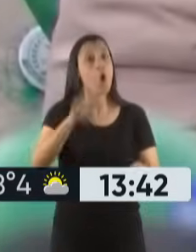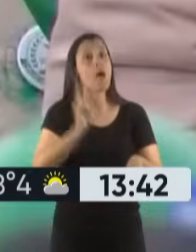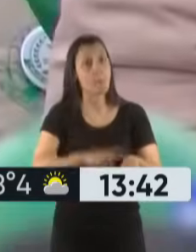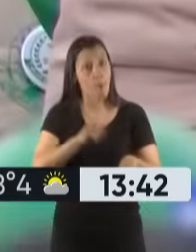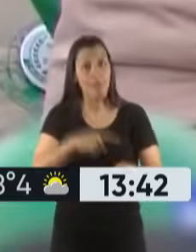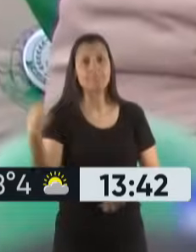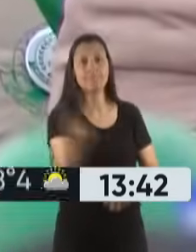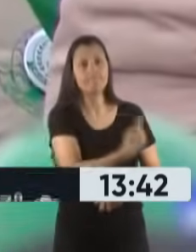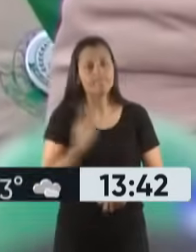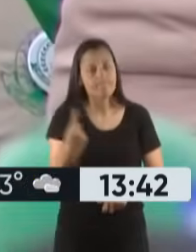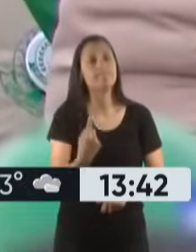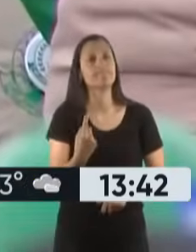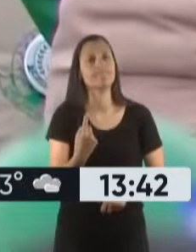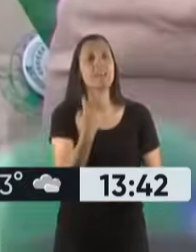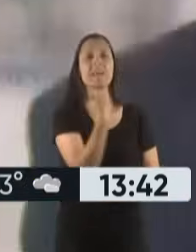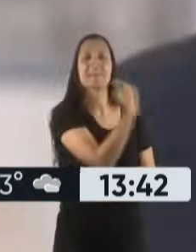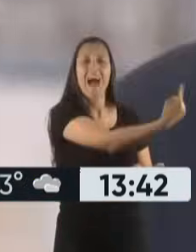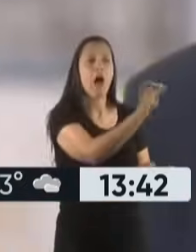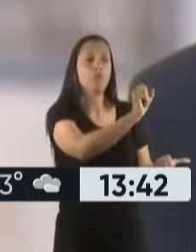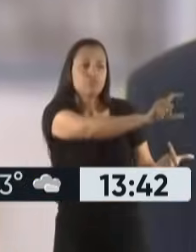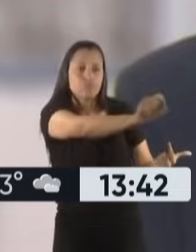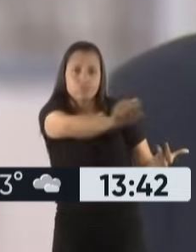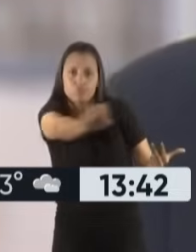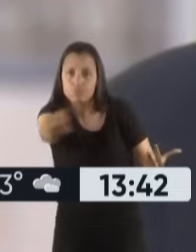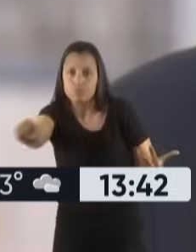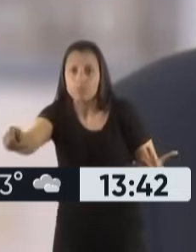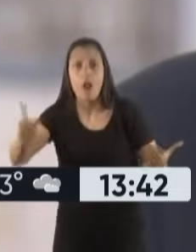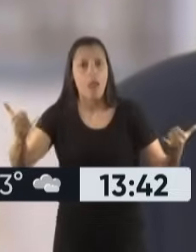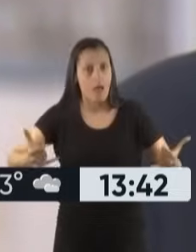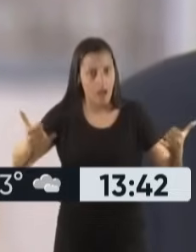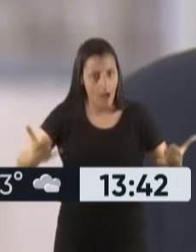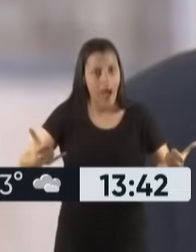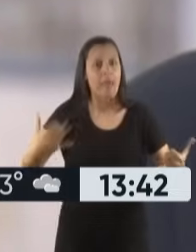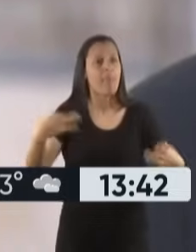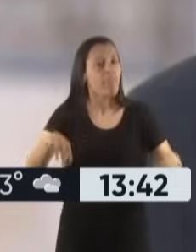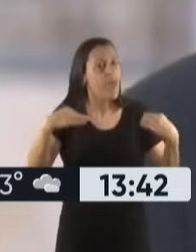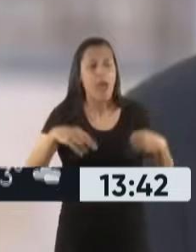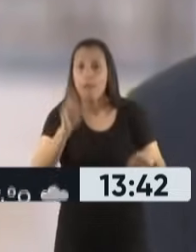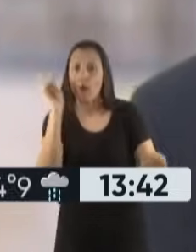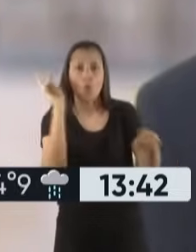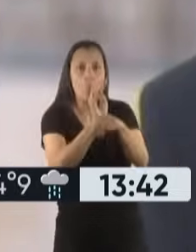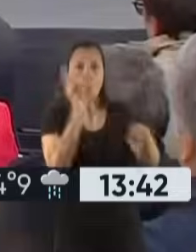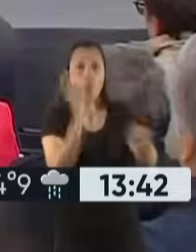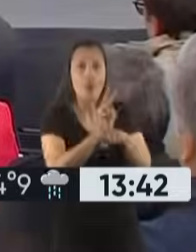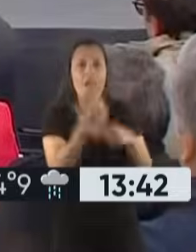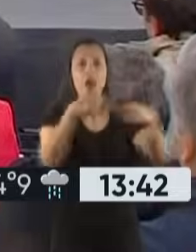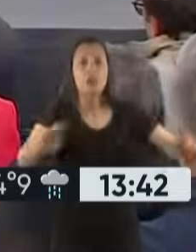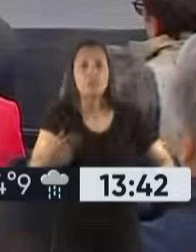un momento en el que cada uno de ustedes tiene que defender lo